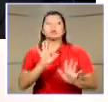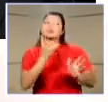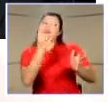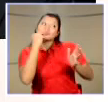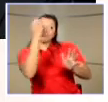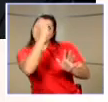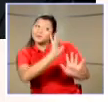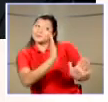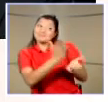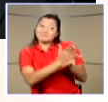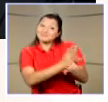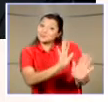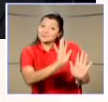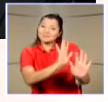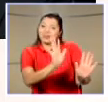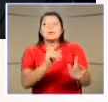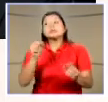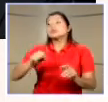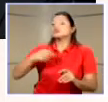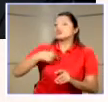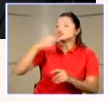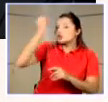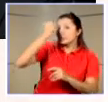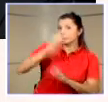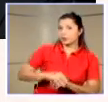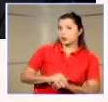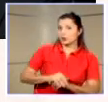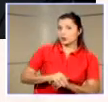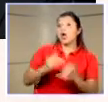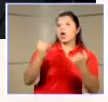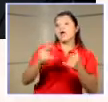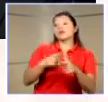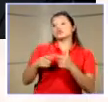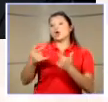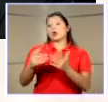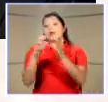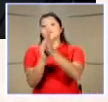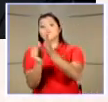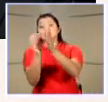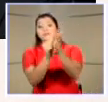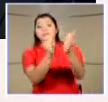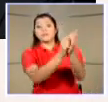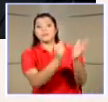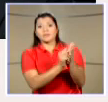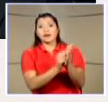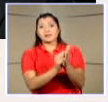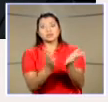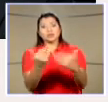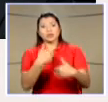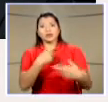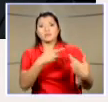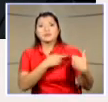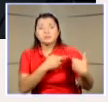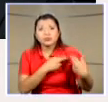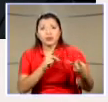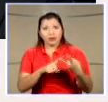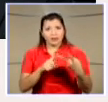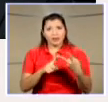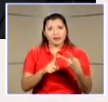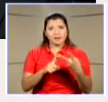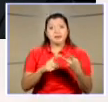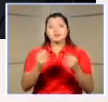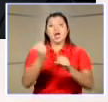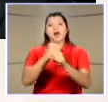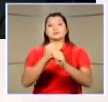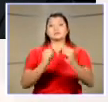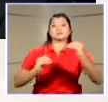haciendo recortes abusivos, irreflexivos, irresponsables, provocadores de